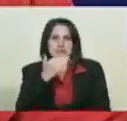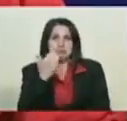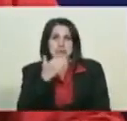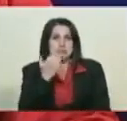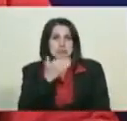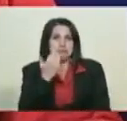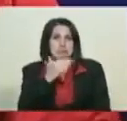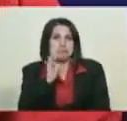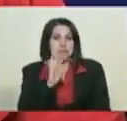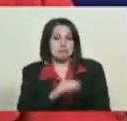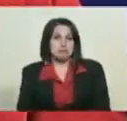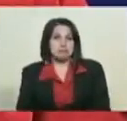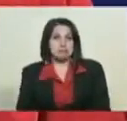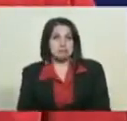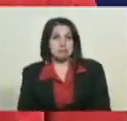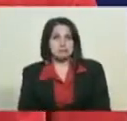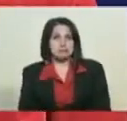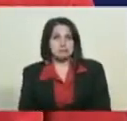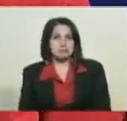Son muchas, sí, son muchas.